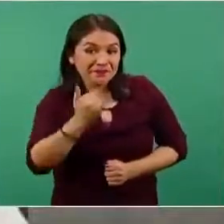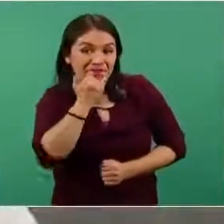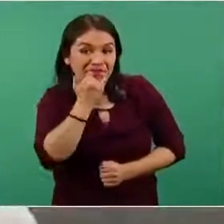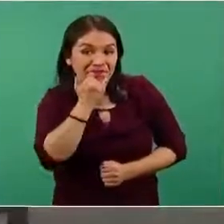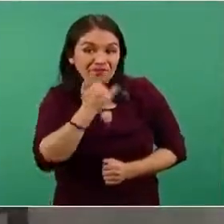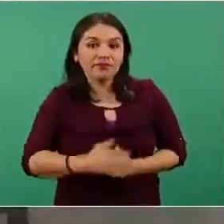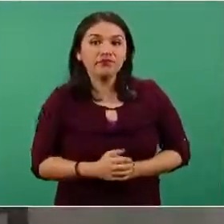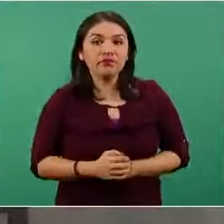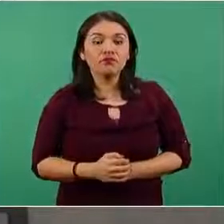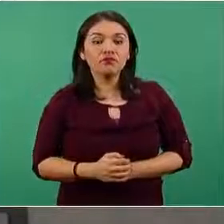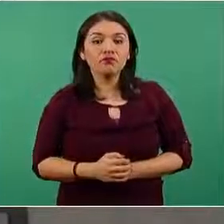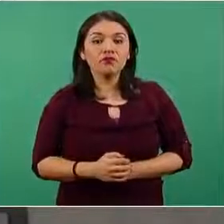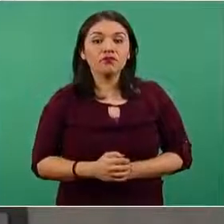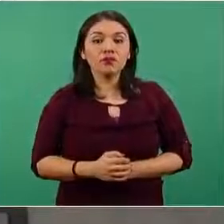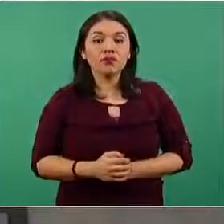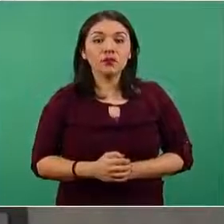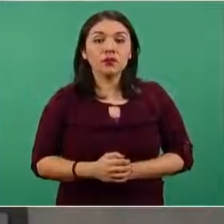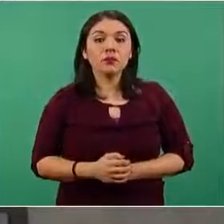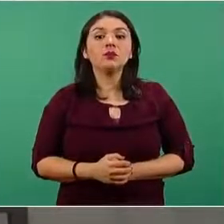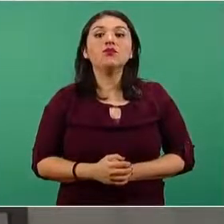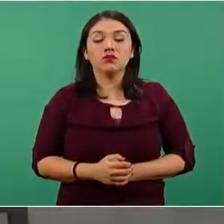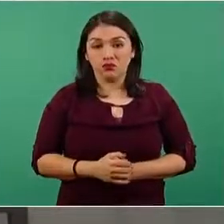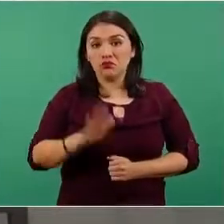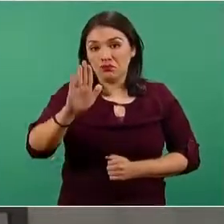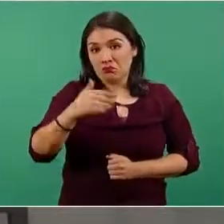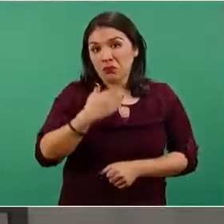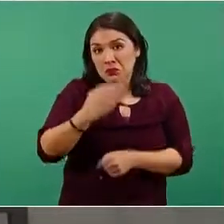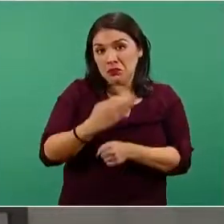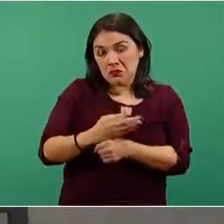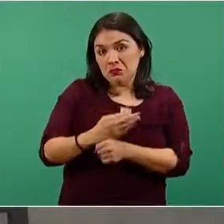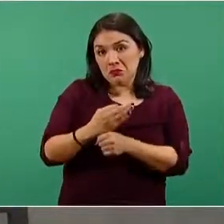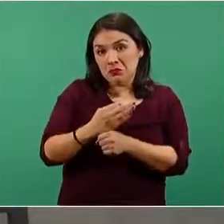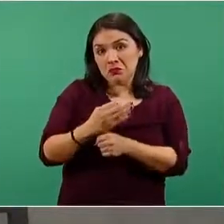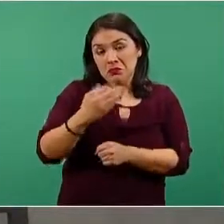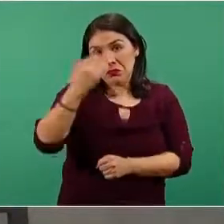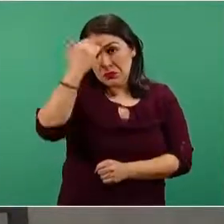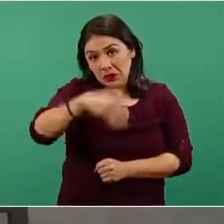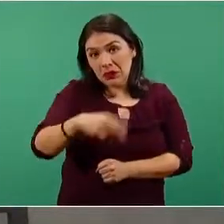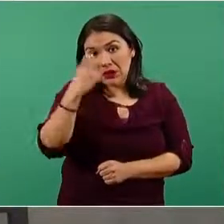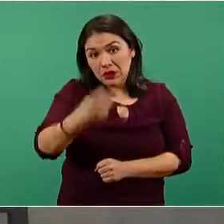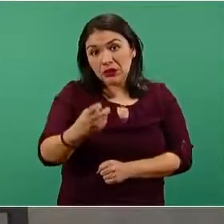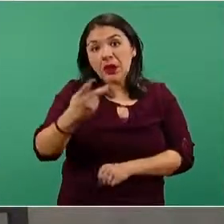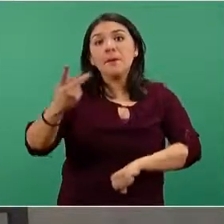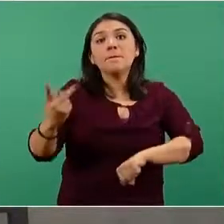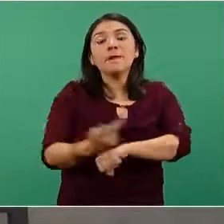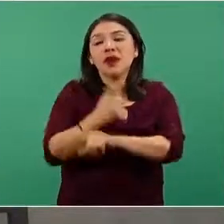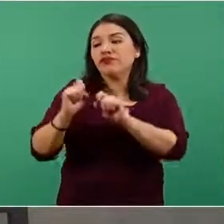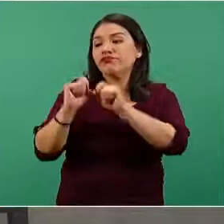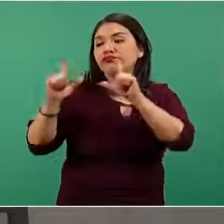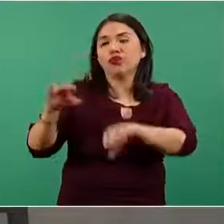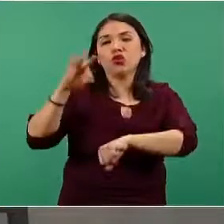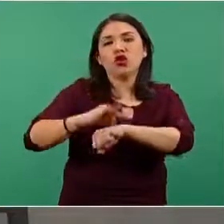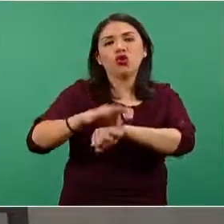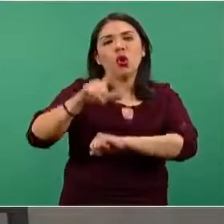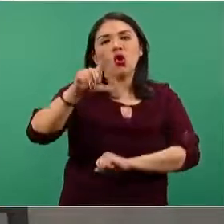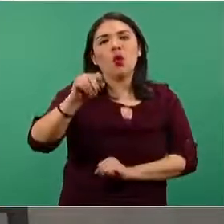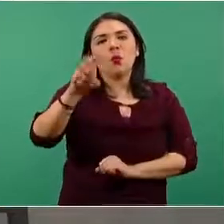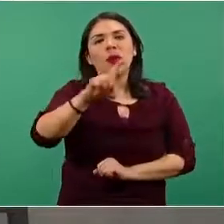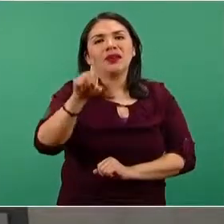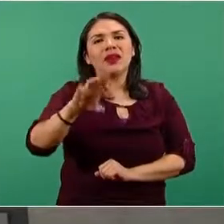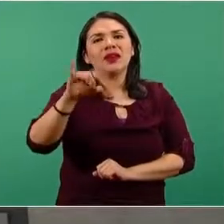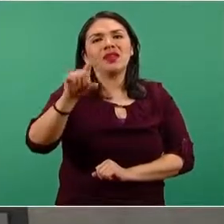Yo creo que le actualizamos a reserva que el doctor Alomía tenga en este momento a la mano el dato, pero es lo que acaba de presentar el doctor López Ridaura